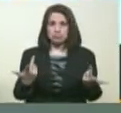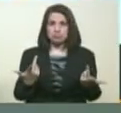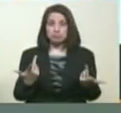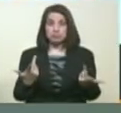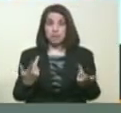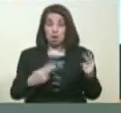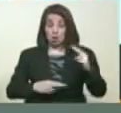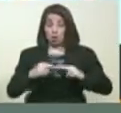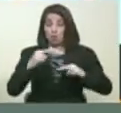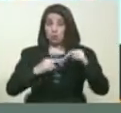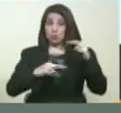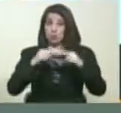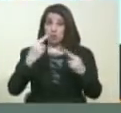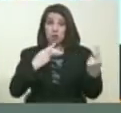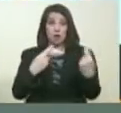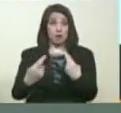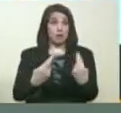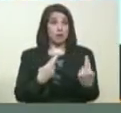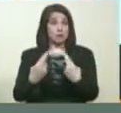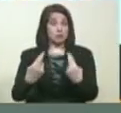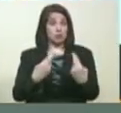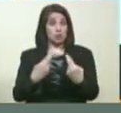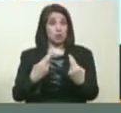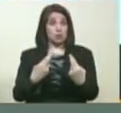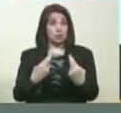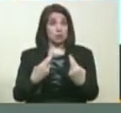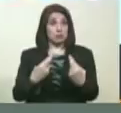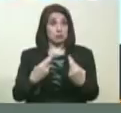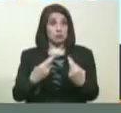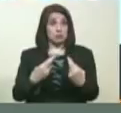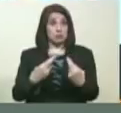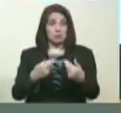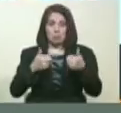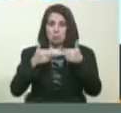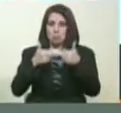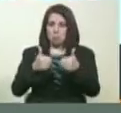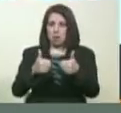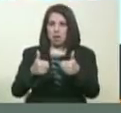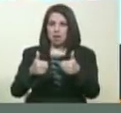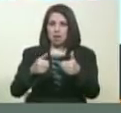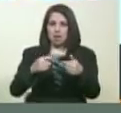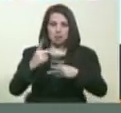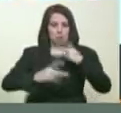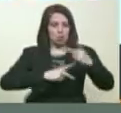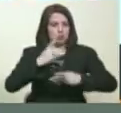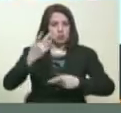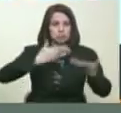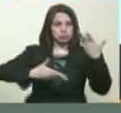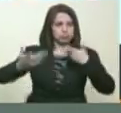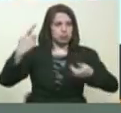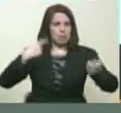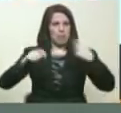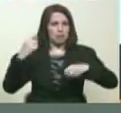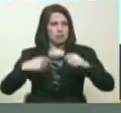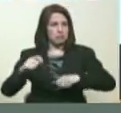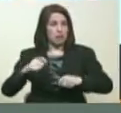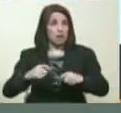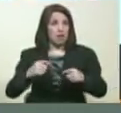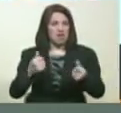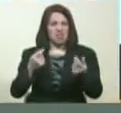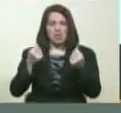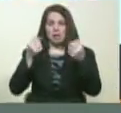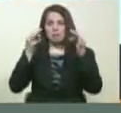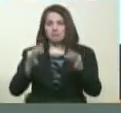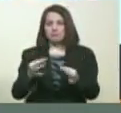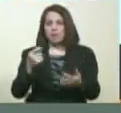construyendo relaciones sanas de producción, de distribución, de comercialización y de fijación de precios. Yo